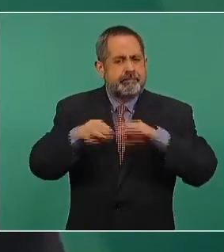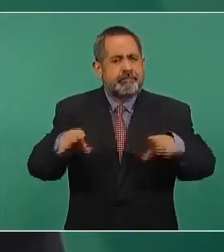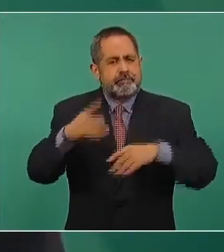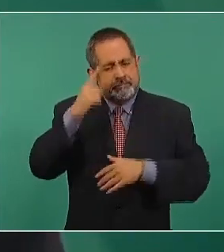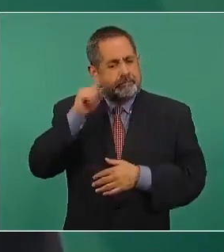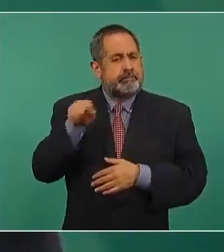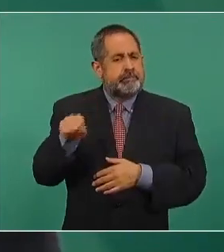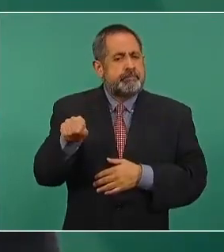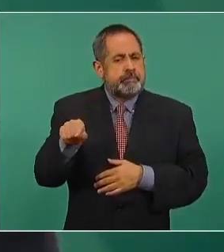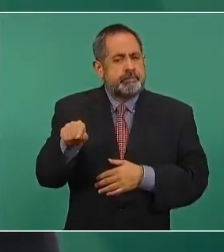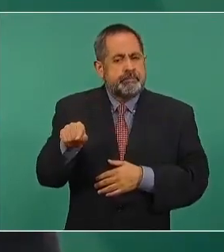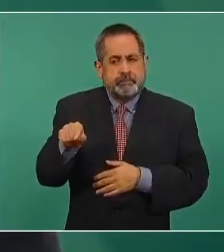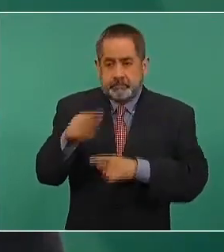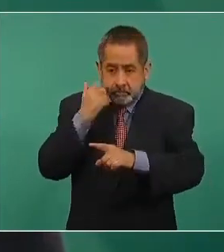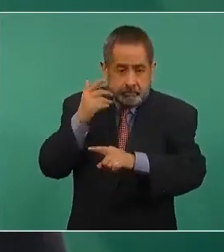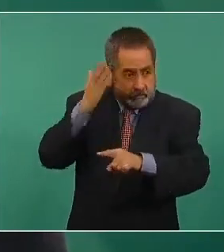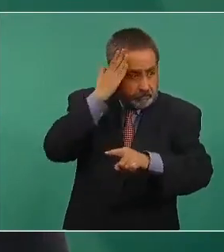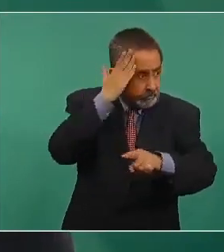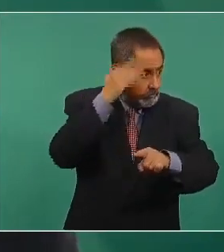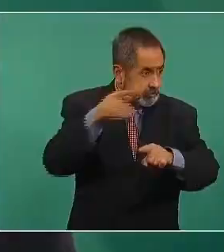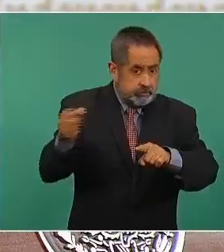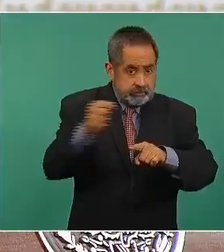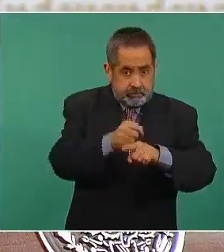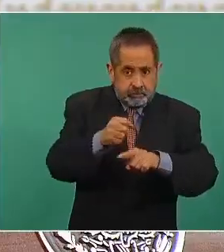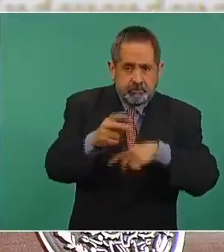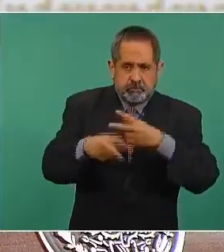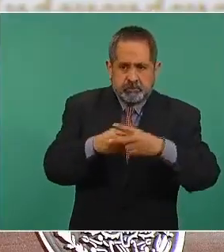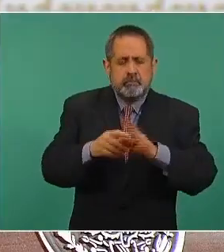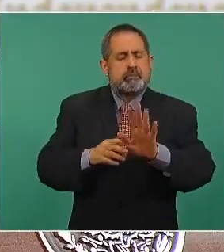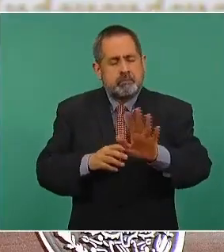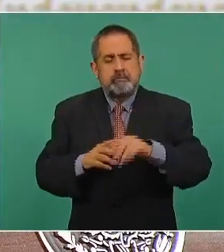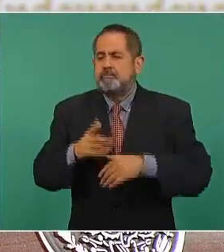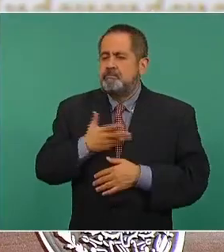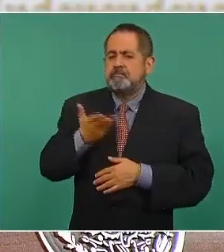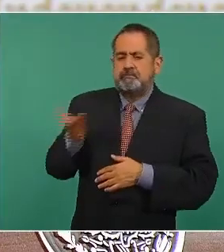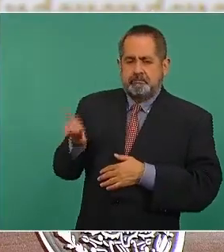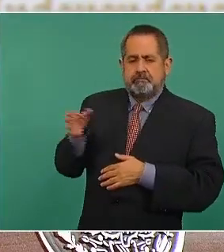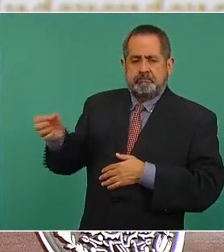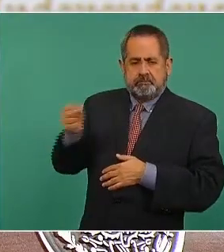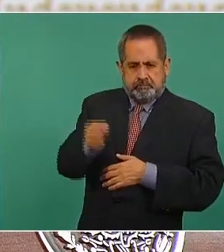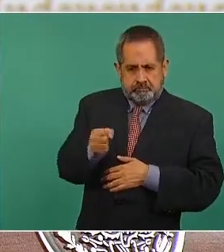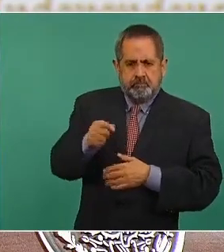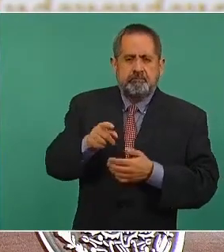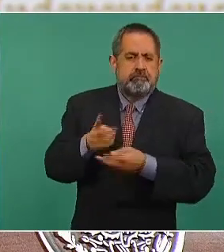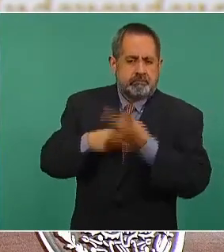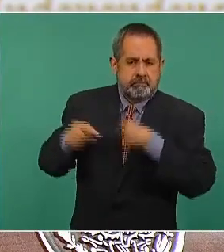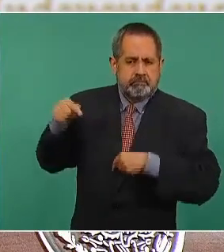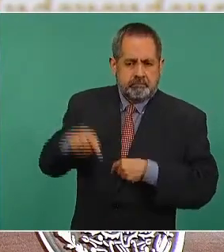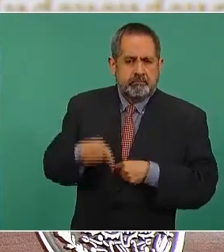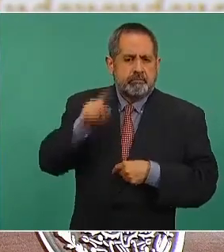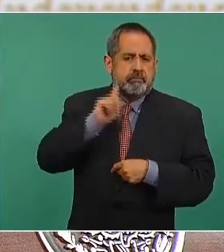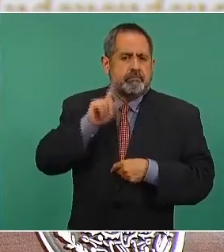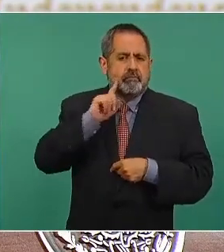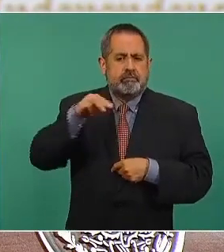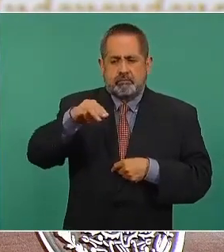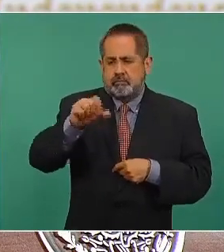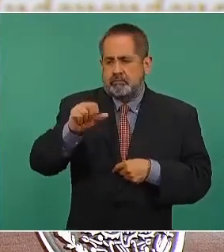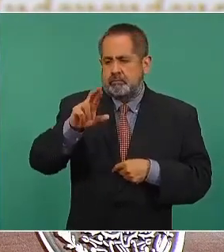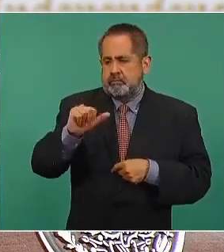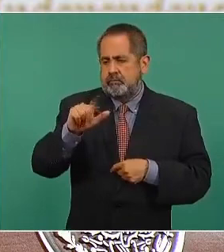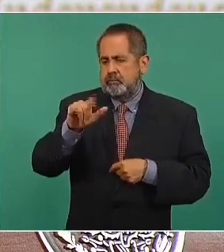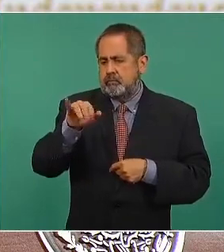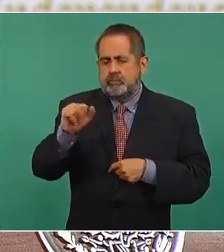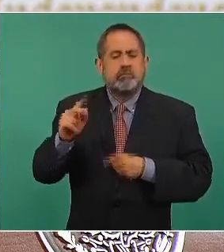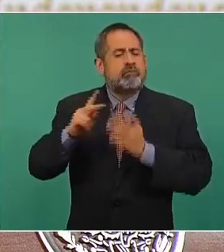ser dirigentes. Entonces le vamos a pedir que esté de nuevo con